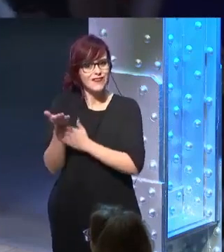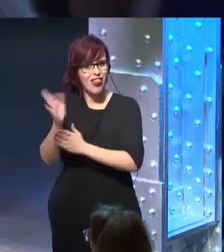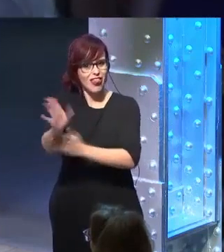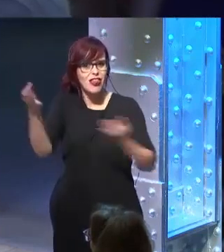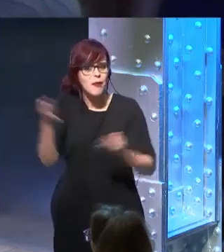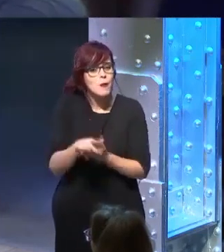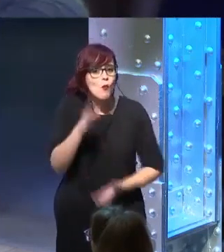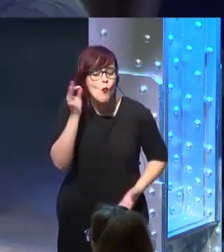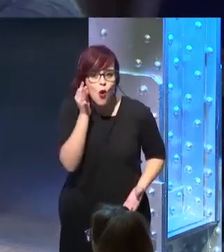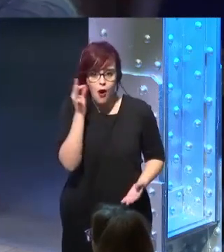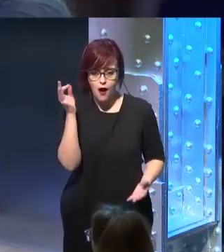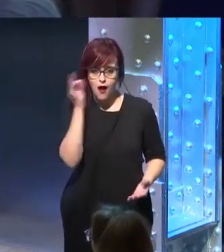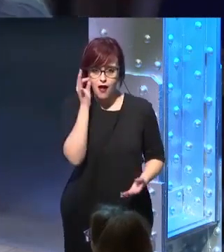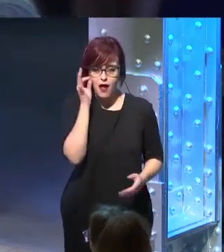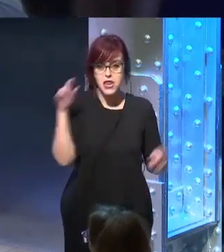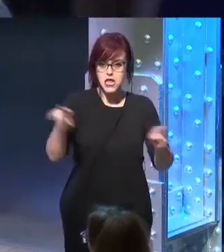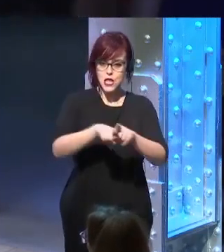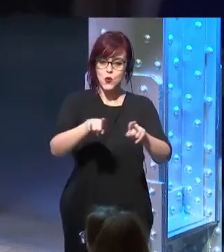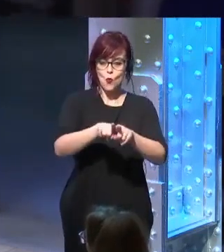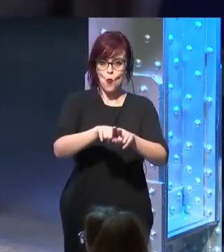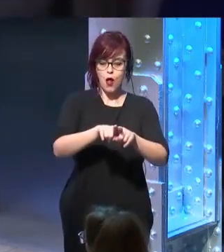mujeres sigan